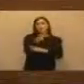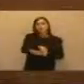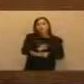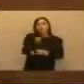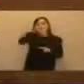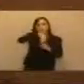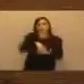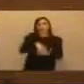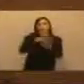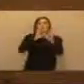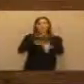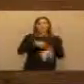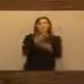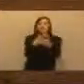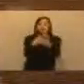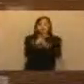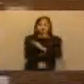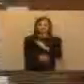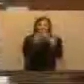favorablemente esta proposición de ley. Muchas gracias. Gracias, señor presidente.